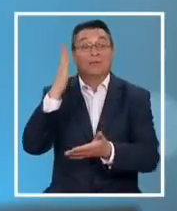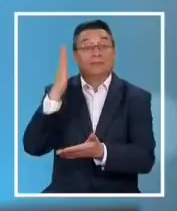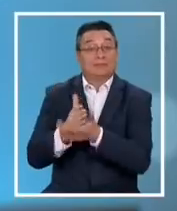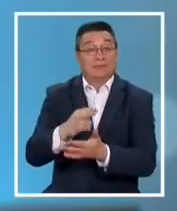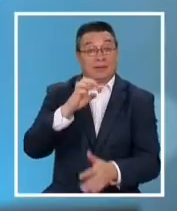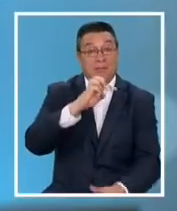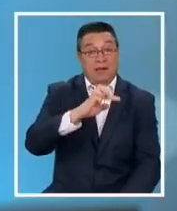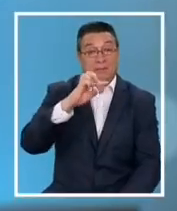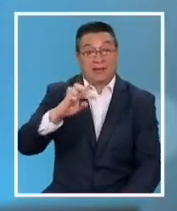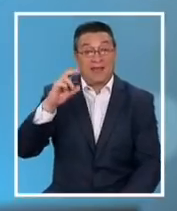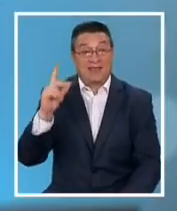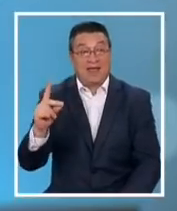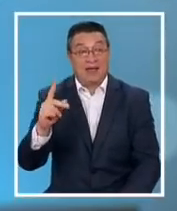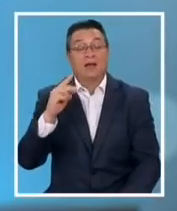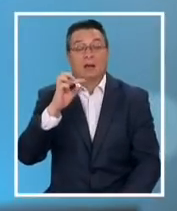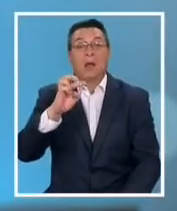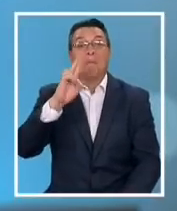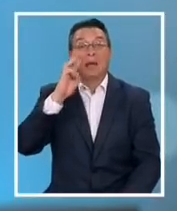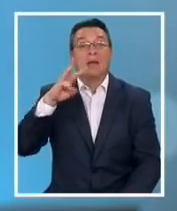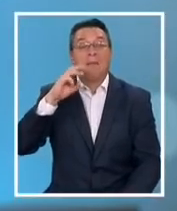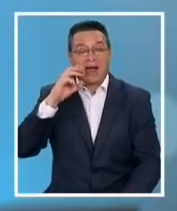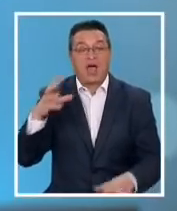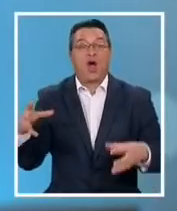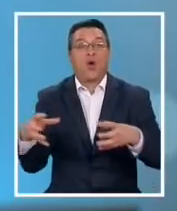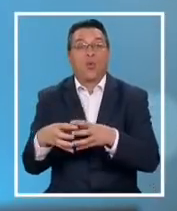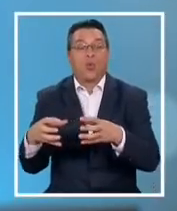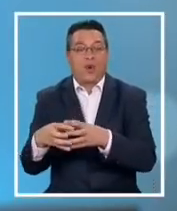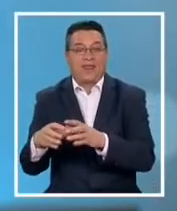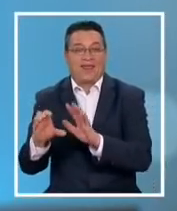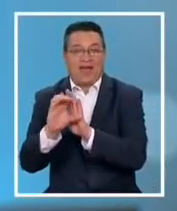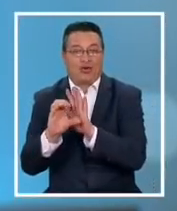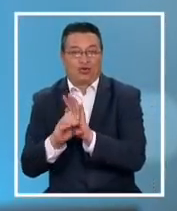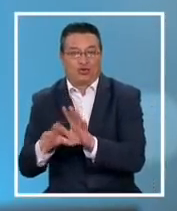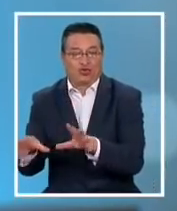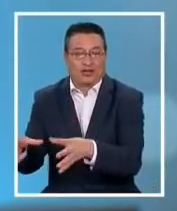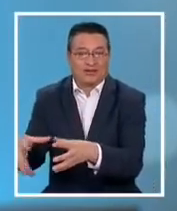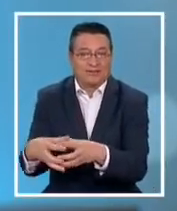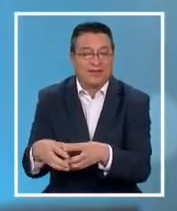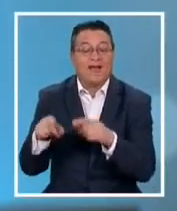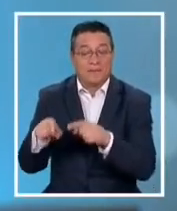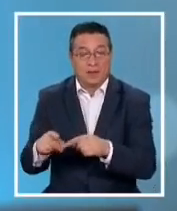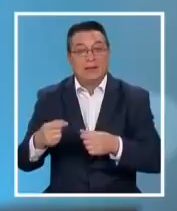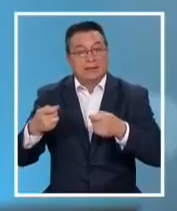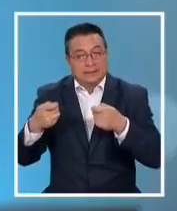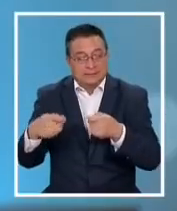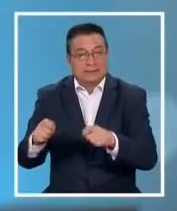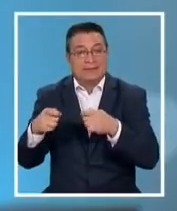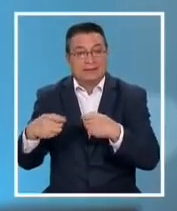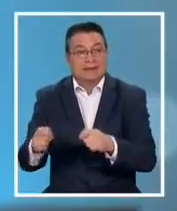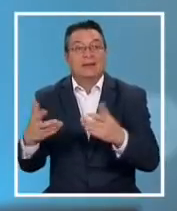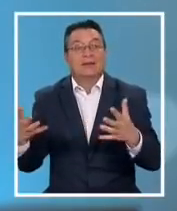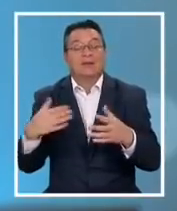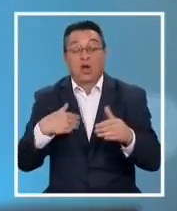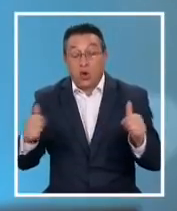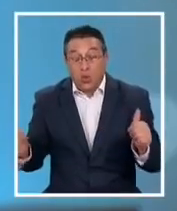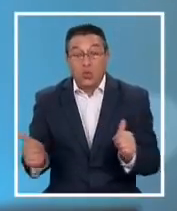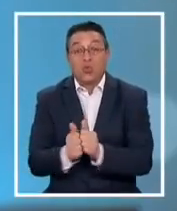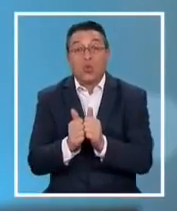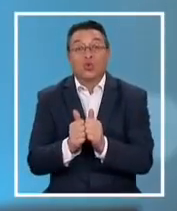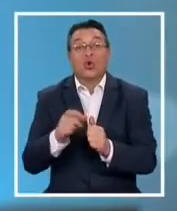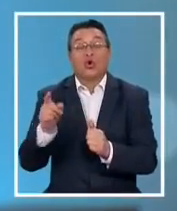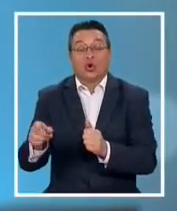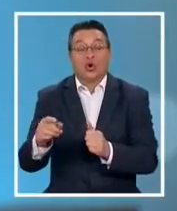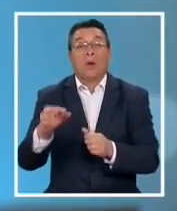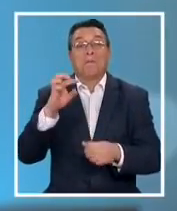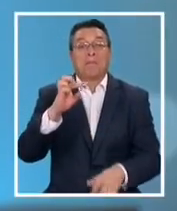PPD es ir a la primaria de Unidad Constituyente y hacer todos los intentos por ir junto con